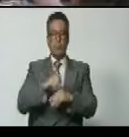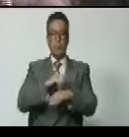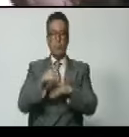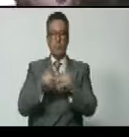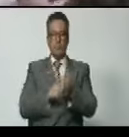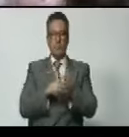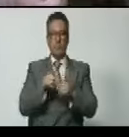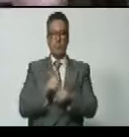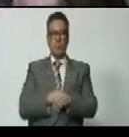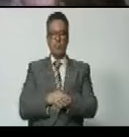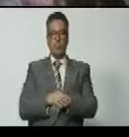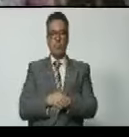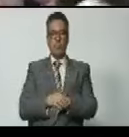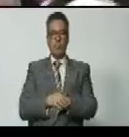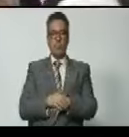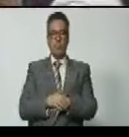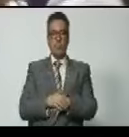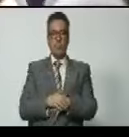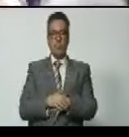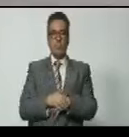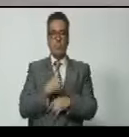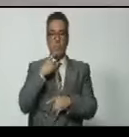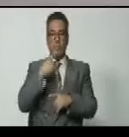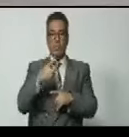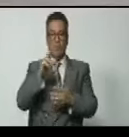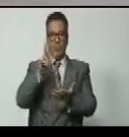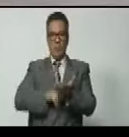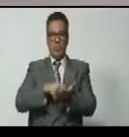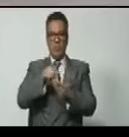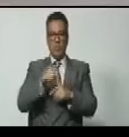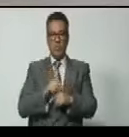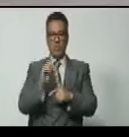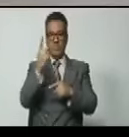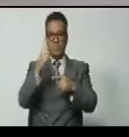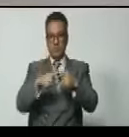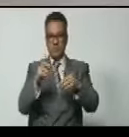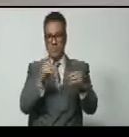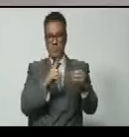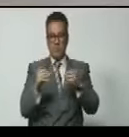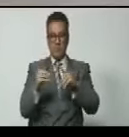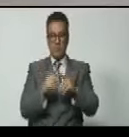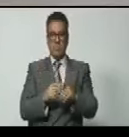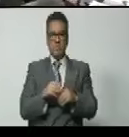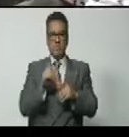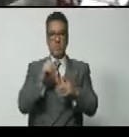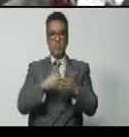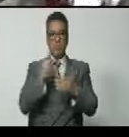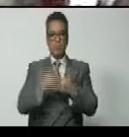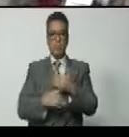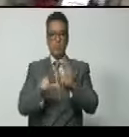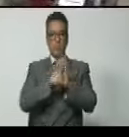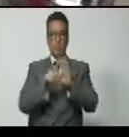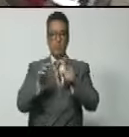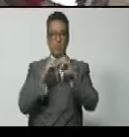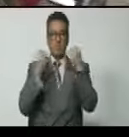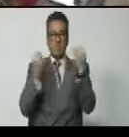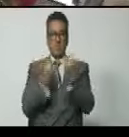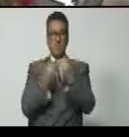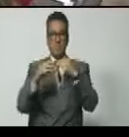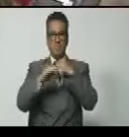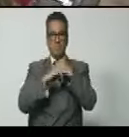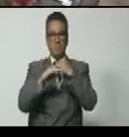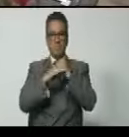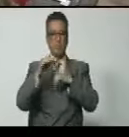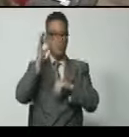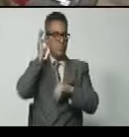por unanimidad. Se declara aprobada en primera discusión el proyecto de ley orgánica para la igualdad